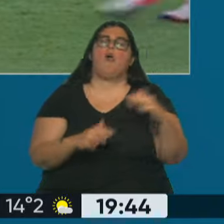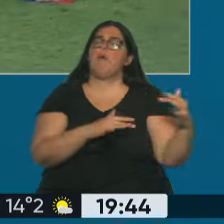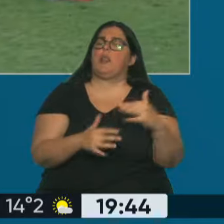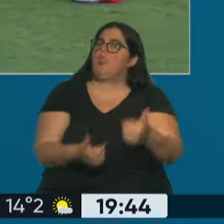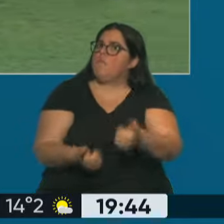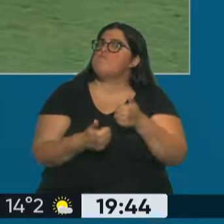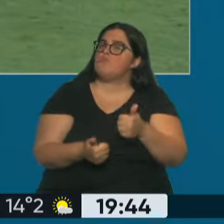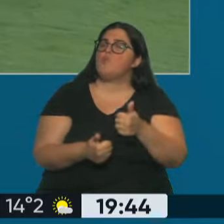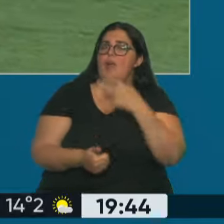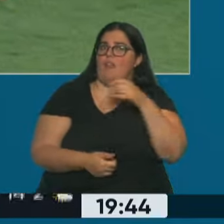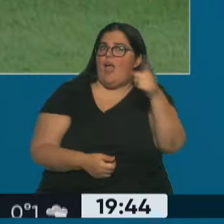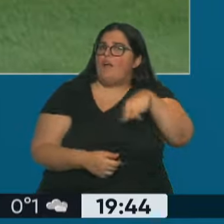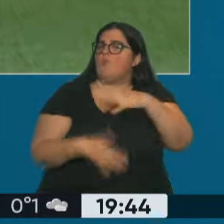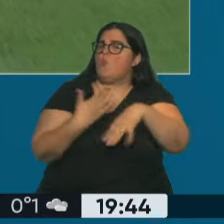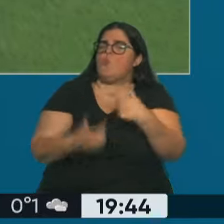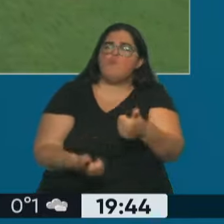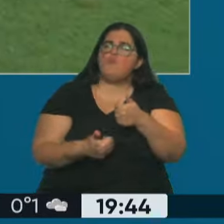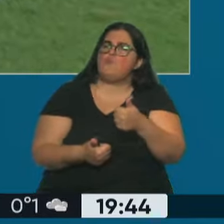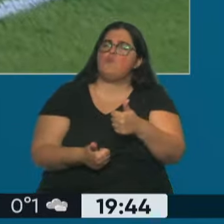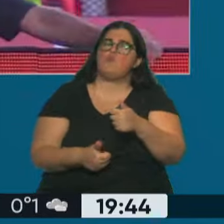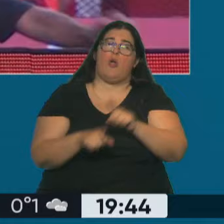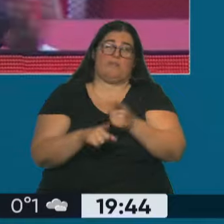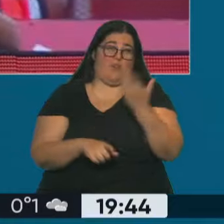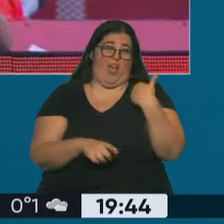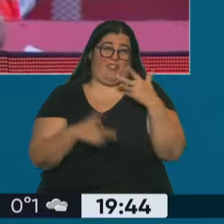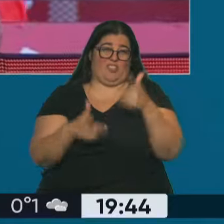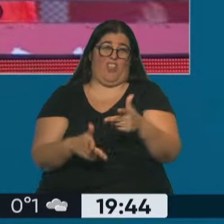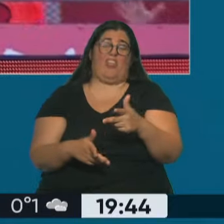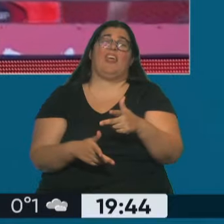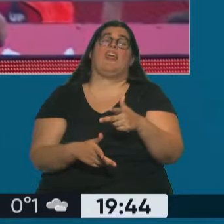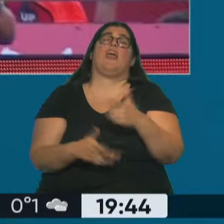verdad, hicieron un gran partido y como te decía antes, pues la diferencia puede haber sido más amplia.